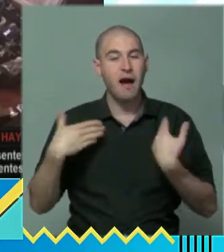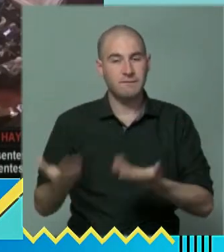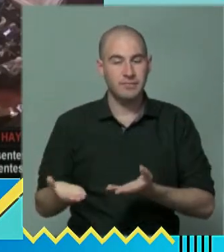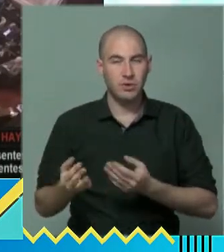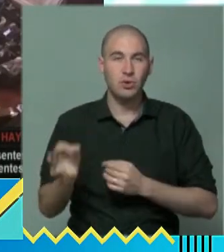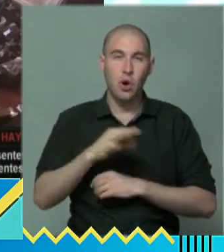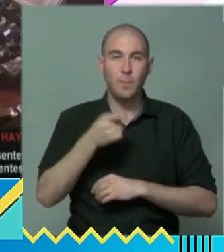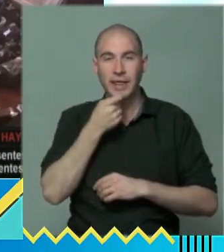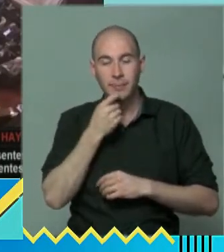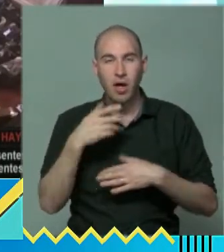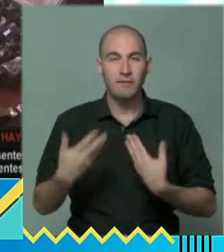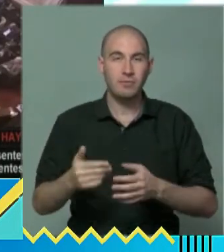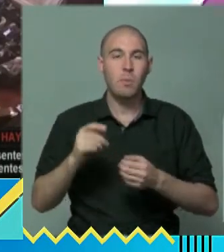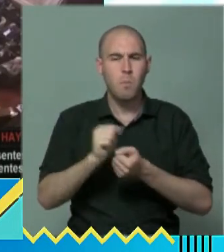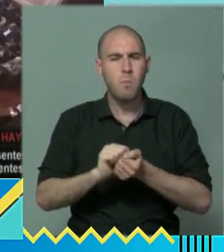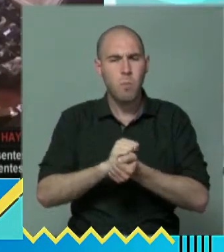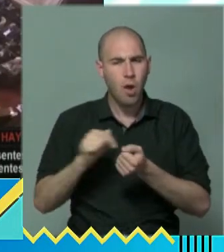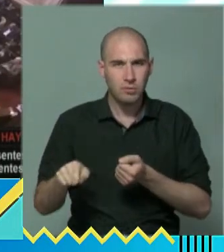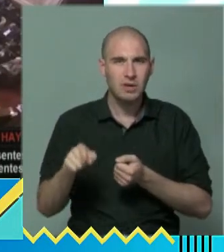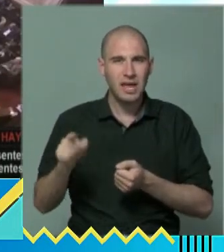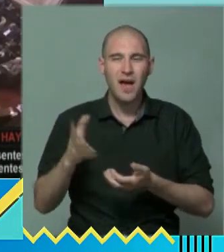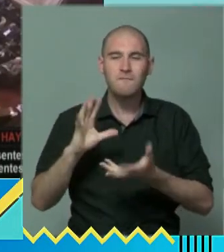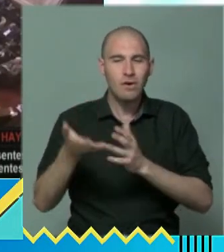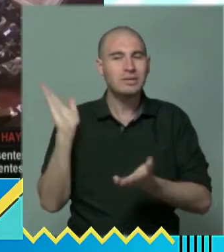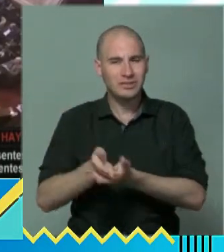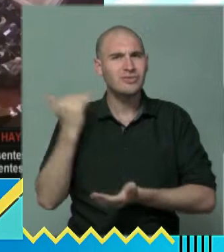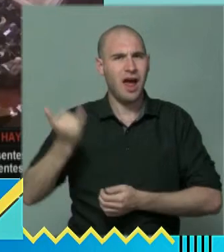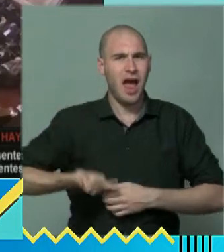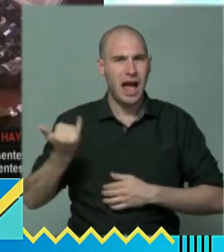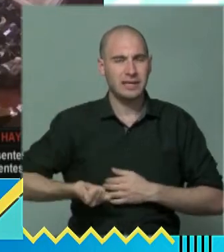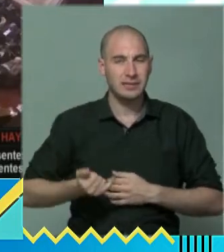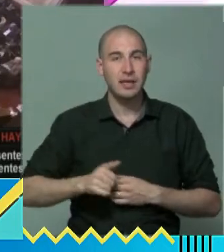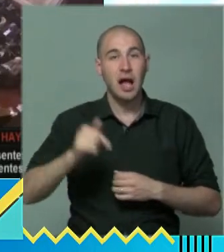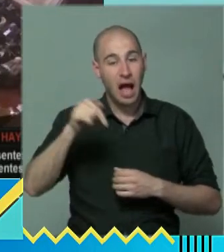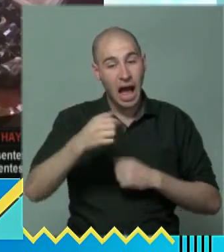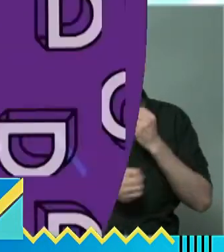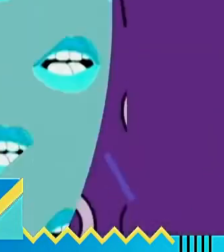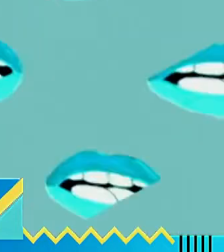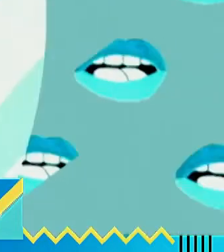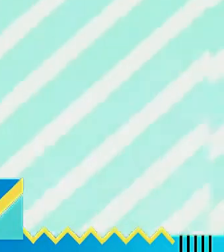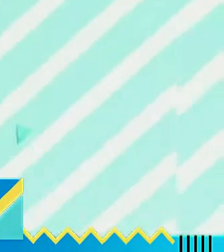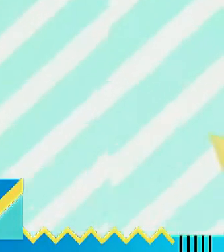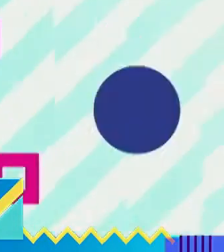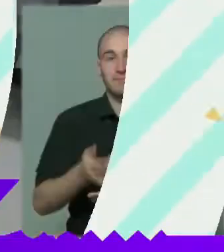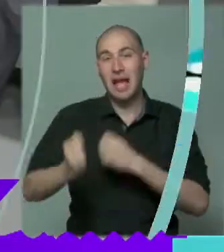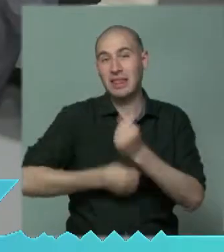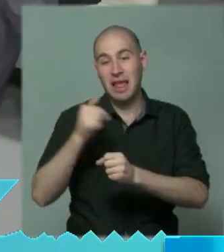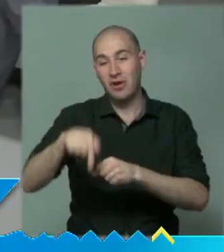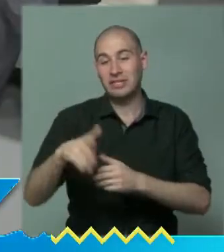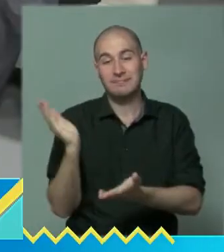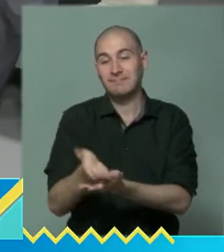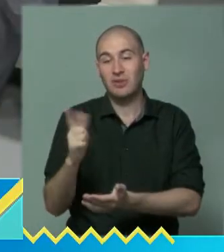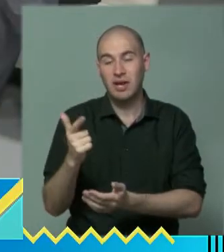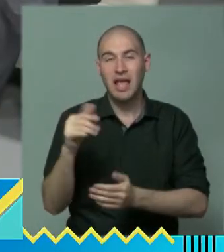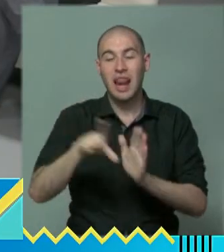beneficiada o que tuvo beneficios por el acto de corrupción tenga algún tipo de sanción. A hoy, como decía, no tiene ningún tipo de sanción. Esta ley va a entrar en